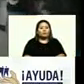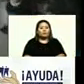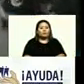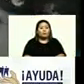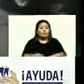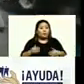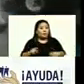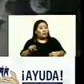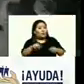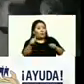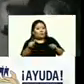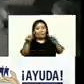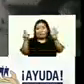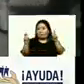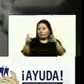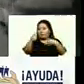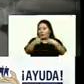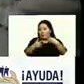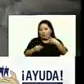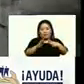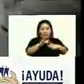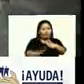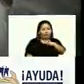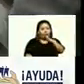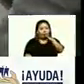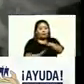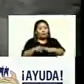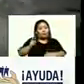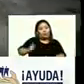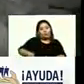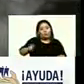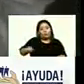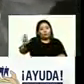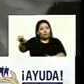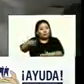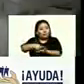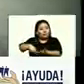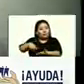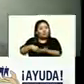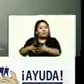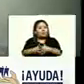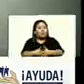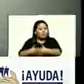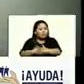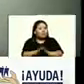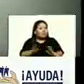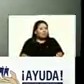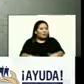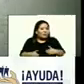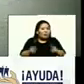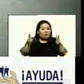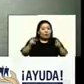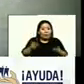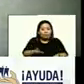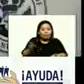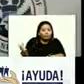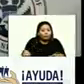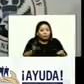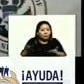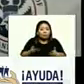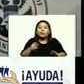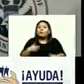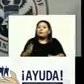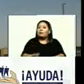La otra política de la administración que fue bloqueada por un juez de la capital de Estados Unidos tiene que ver con las denominadas deportaciones express.